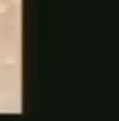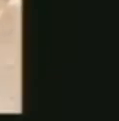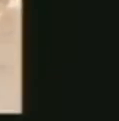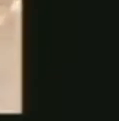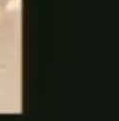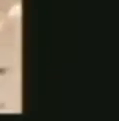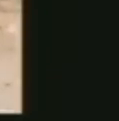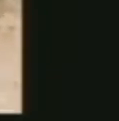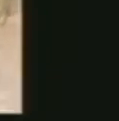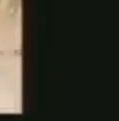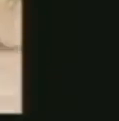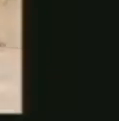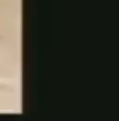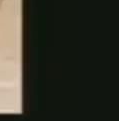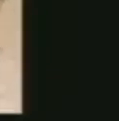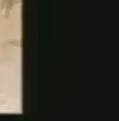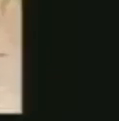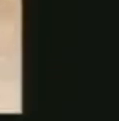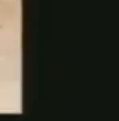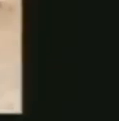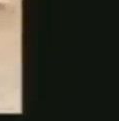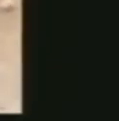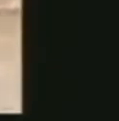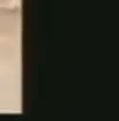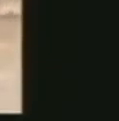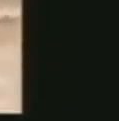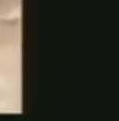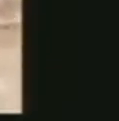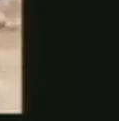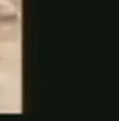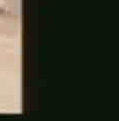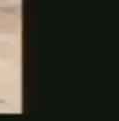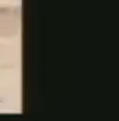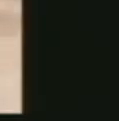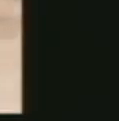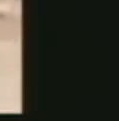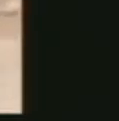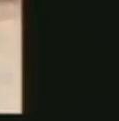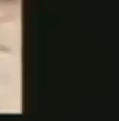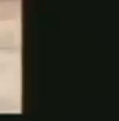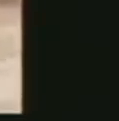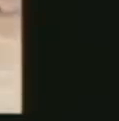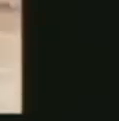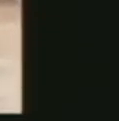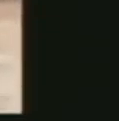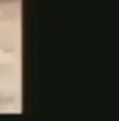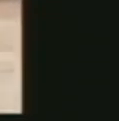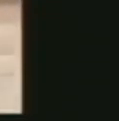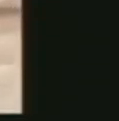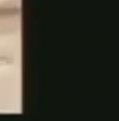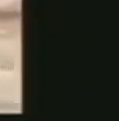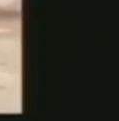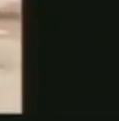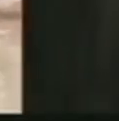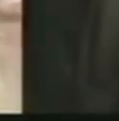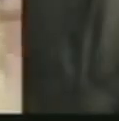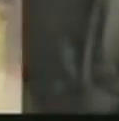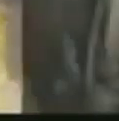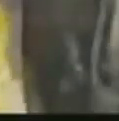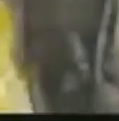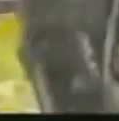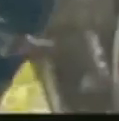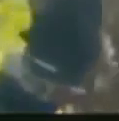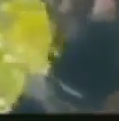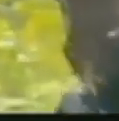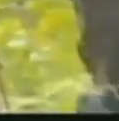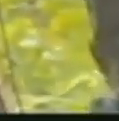de control que ejerce la Fuerza Armada Nacional Bolivariana en esta 164 kilómetros de frontera, pero